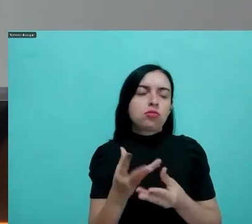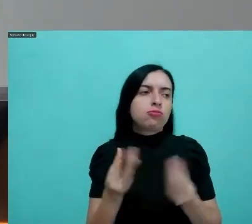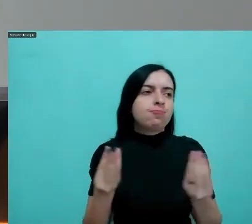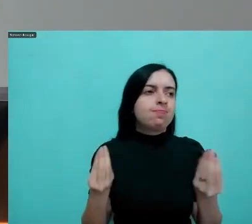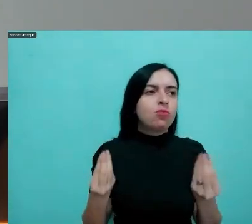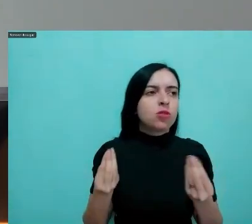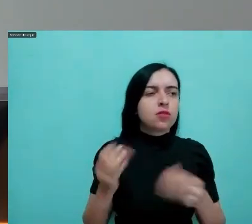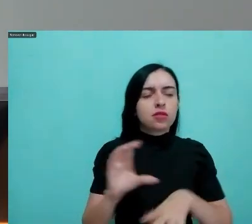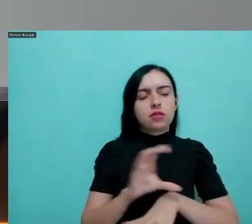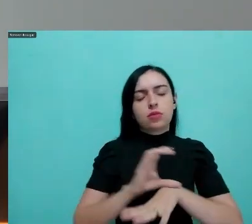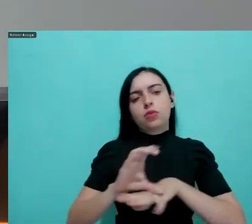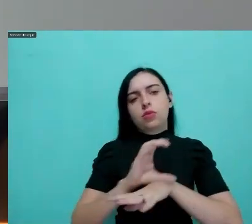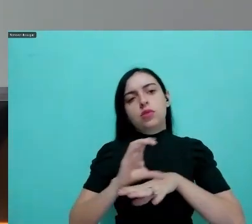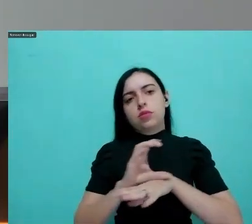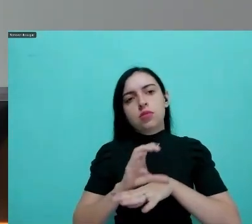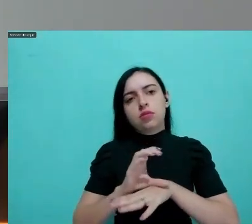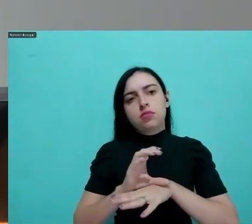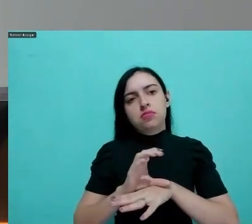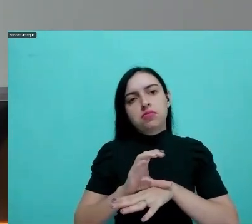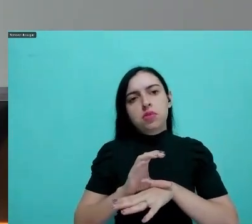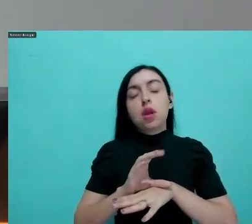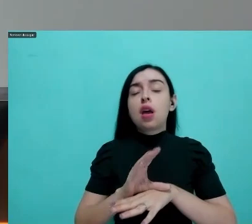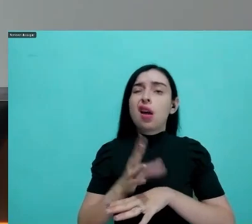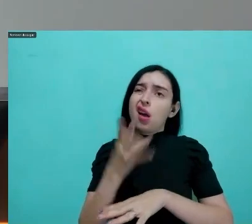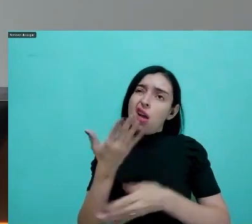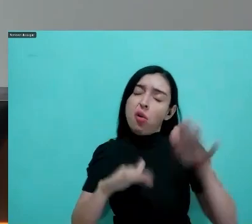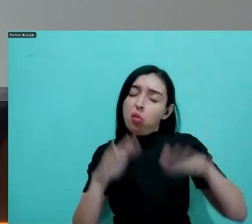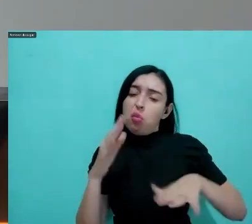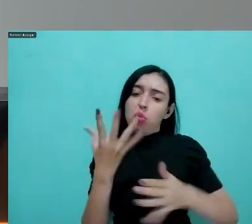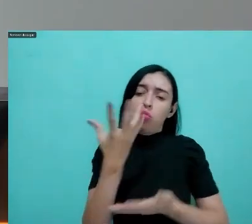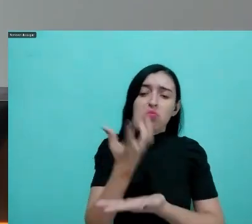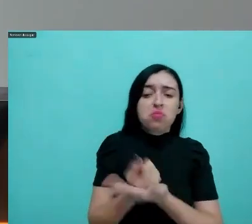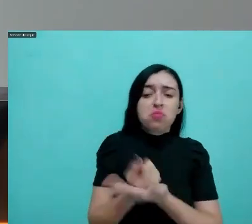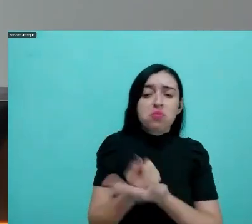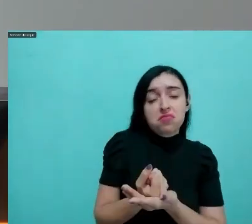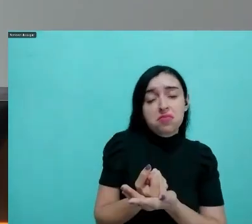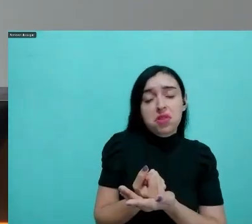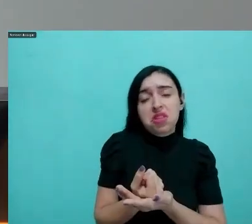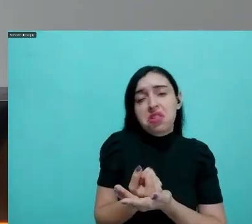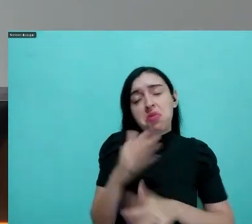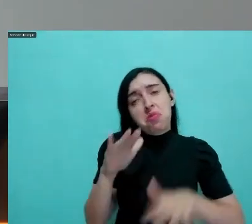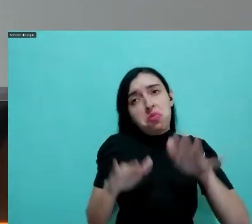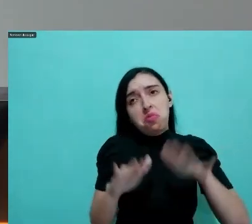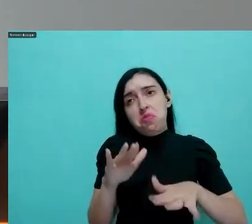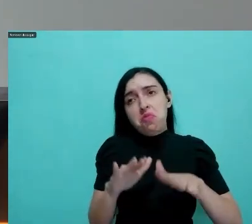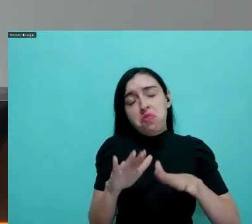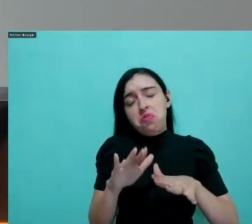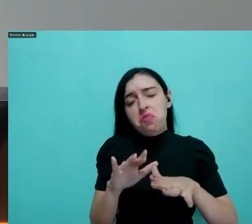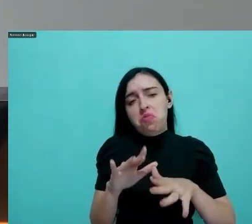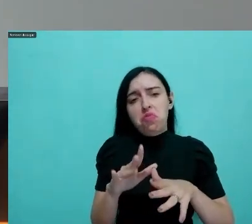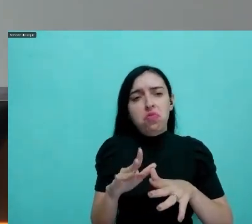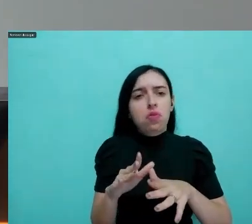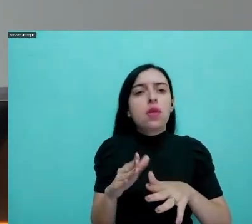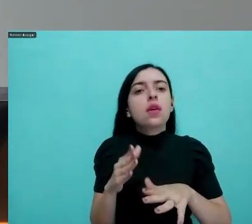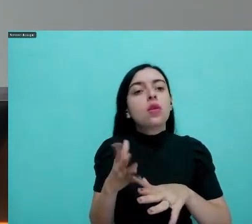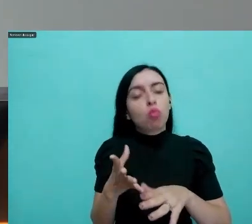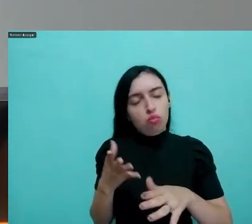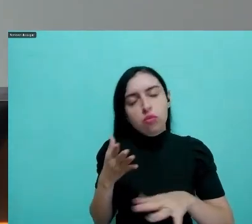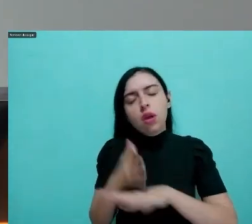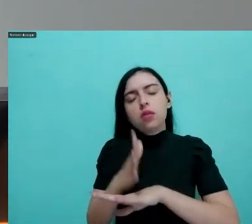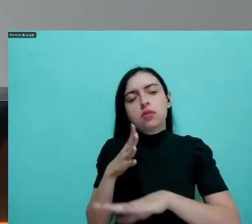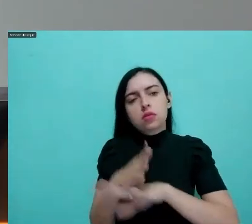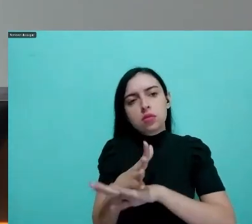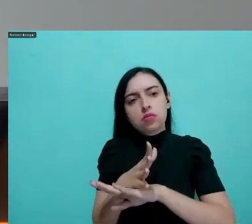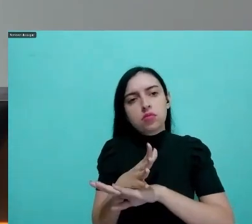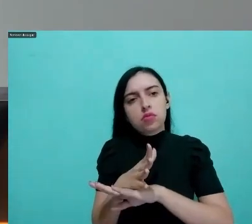constituciones, no tantas fueron adoptadas, no tantas se pusieron en vigor, con un rango de